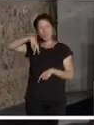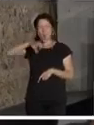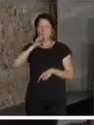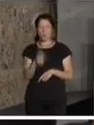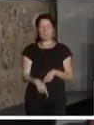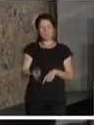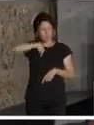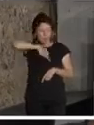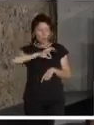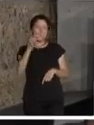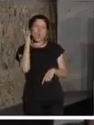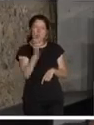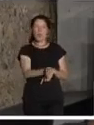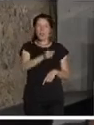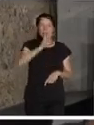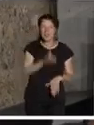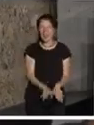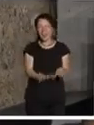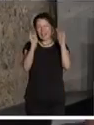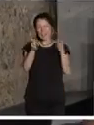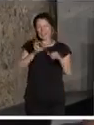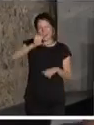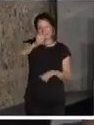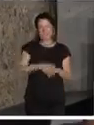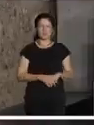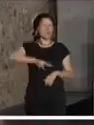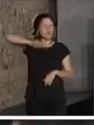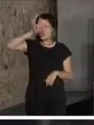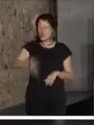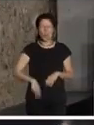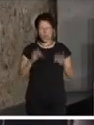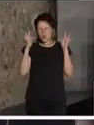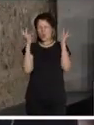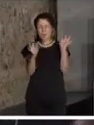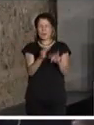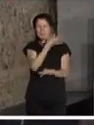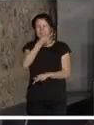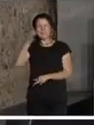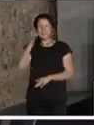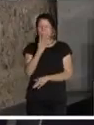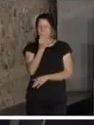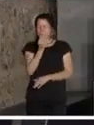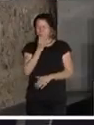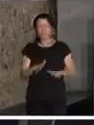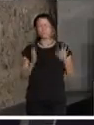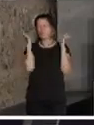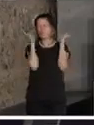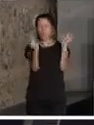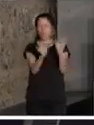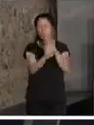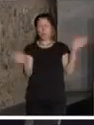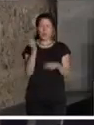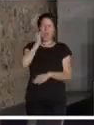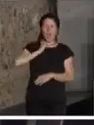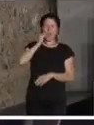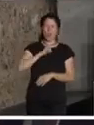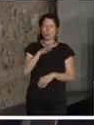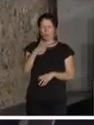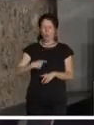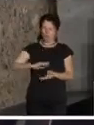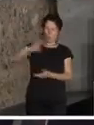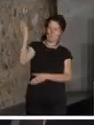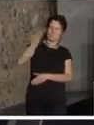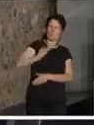puede hacer callar a ninguna mujer en este país nunca más nuestro silencio frente a vuestros abusos frente a vuestras